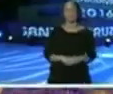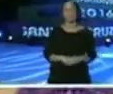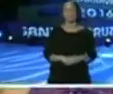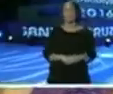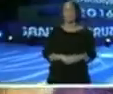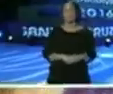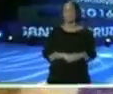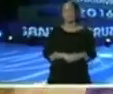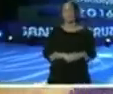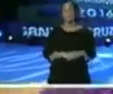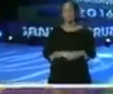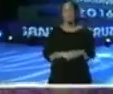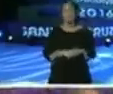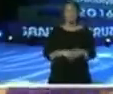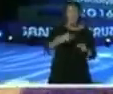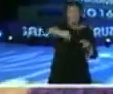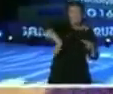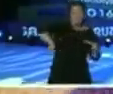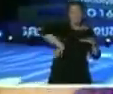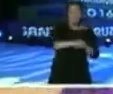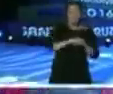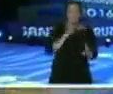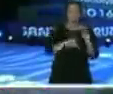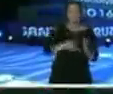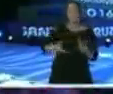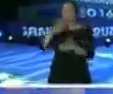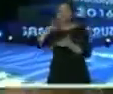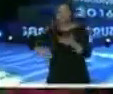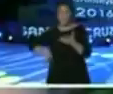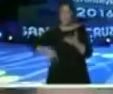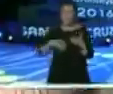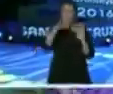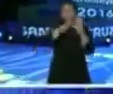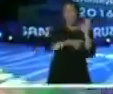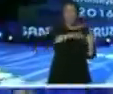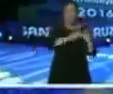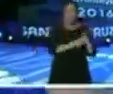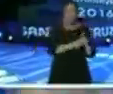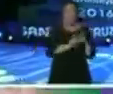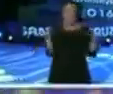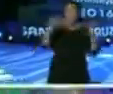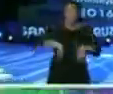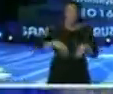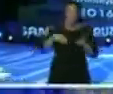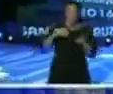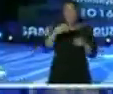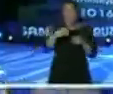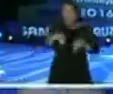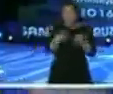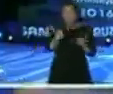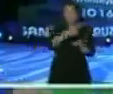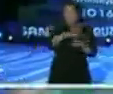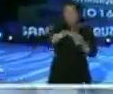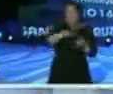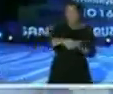No tendré esa mame ni nunca, que gran tiquitaca. No me gusta el pan tumaca, no tengo lenda cari